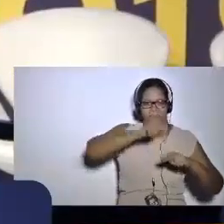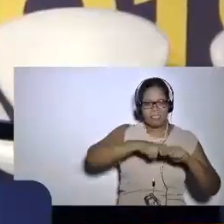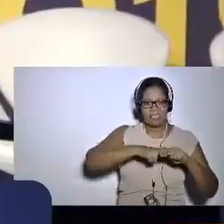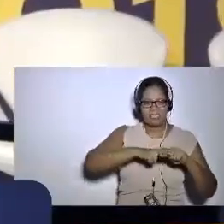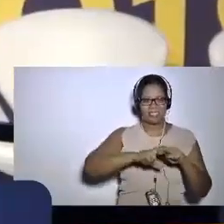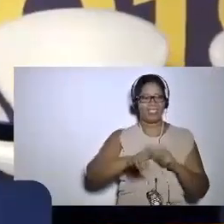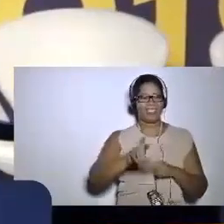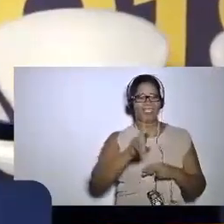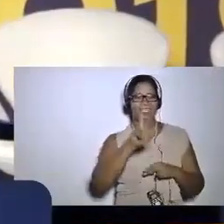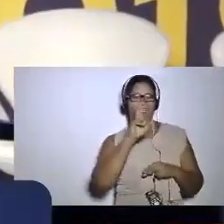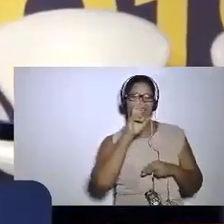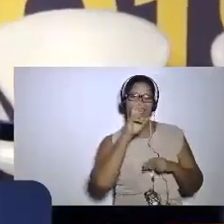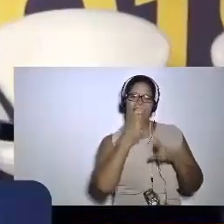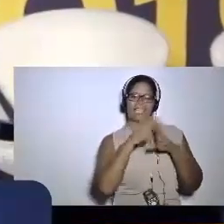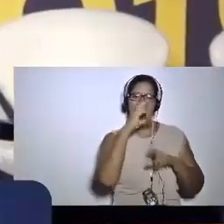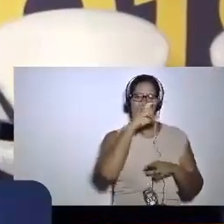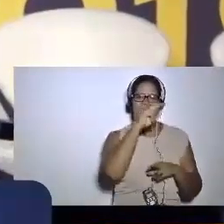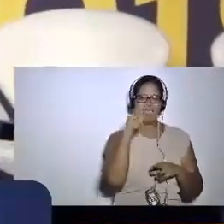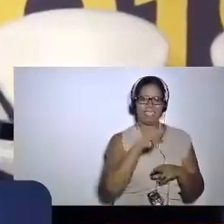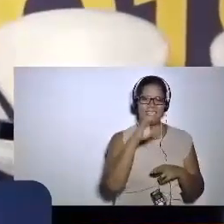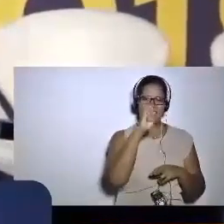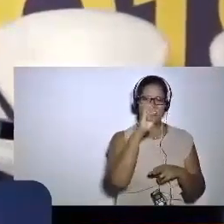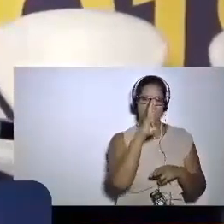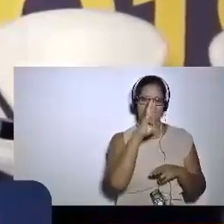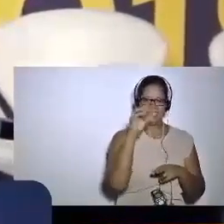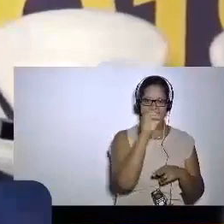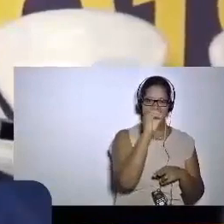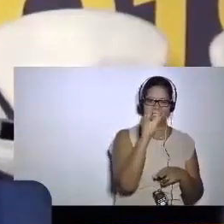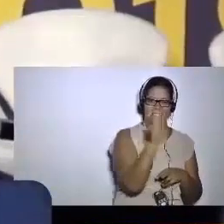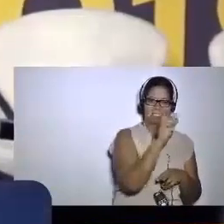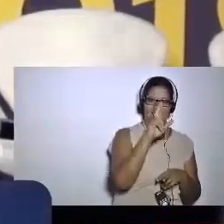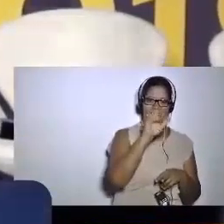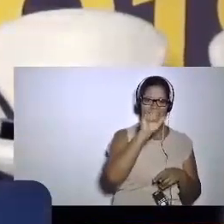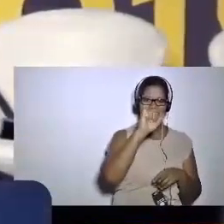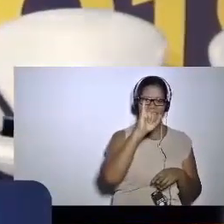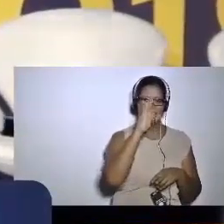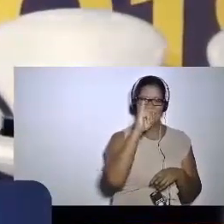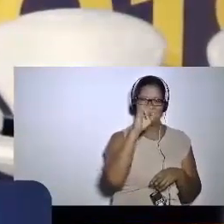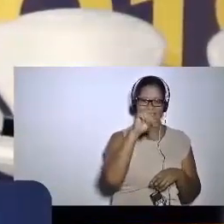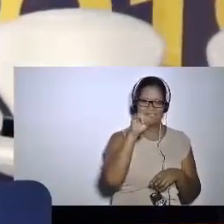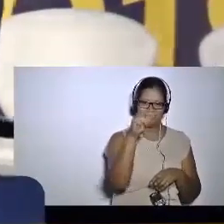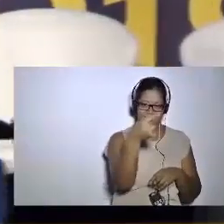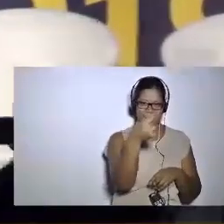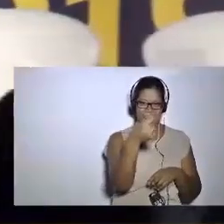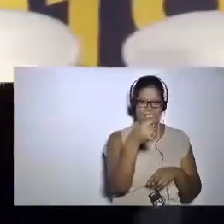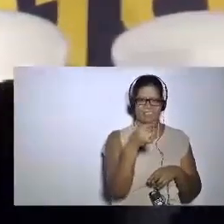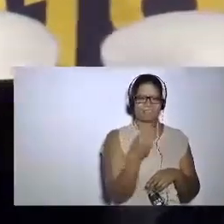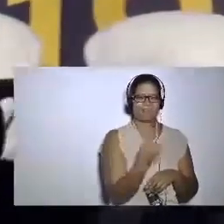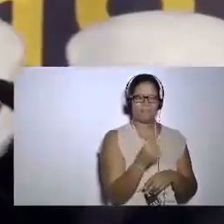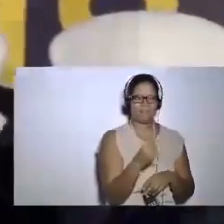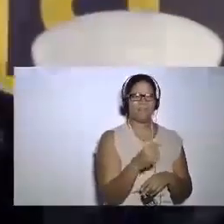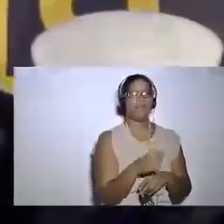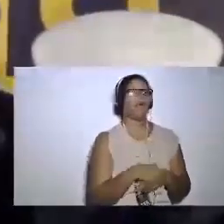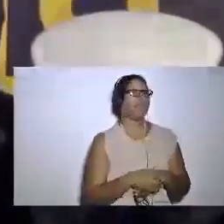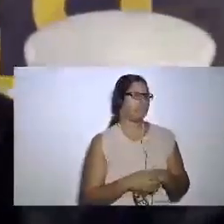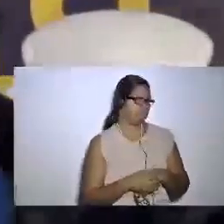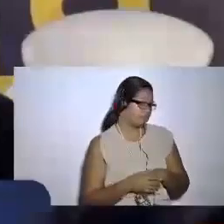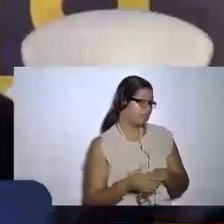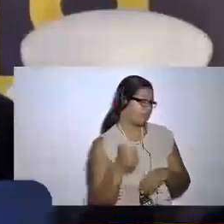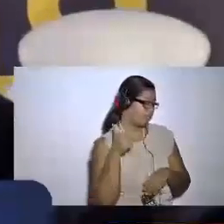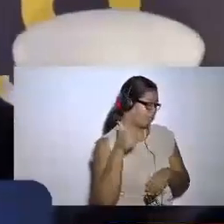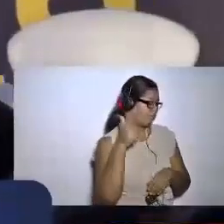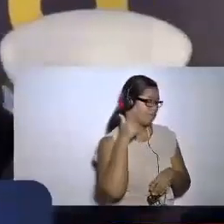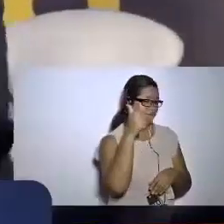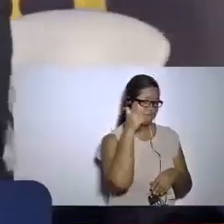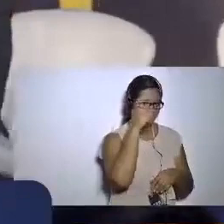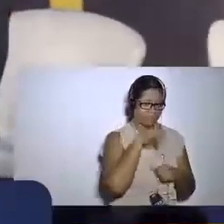rating, zero rating es uno de los pilares de la neutralidad. Y la neutralidad de redes es una muy